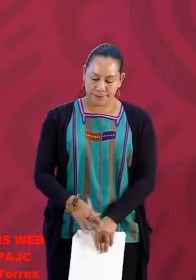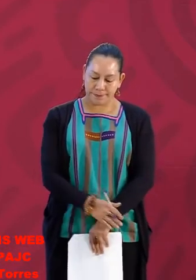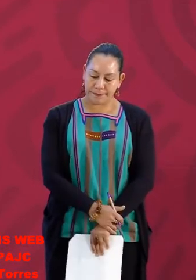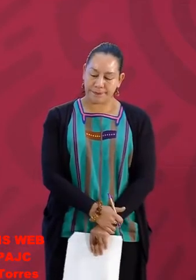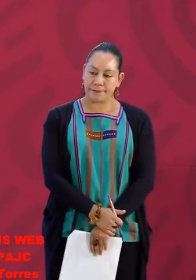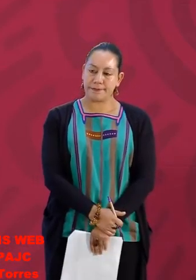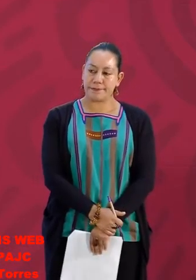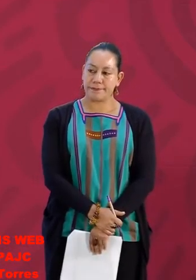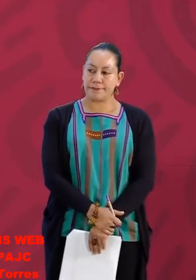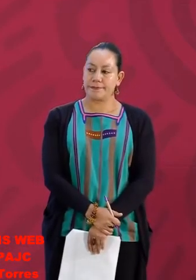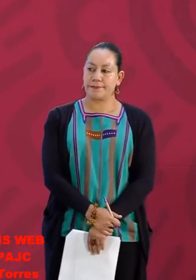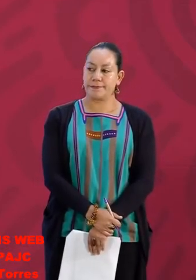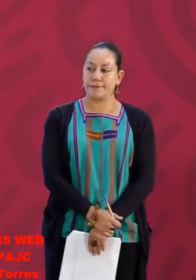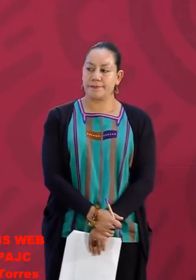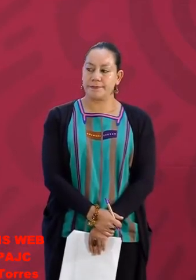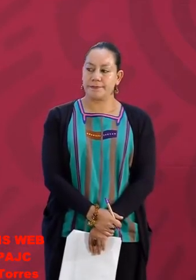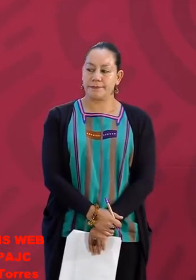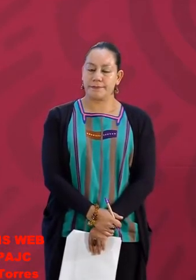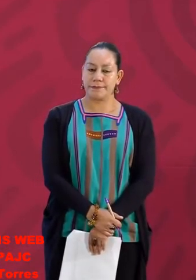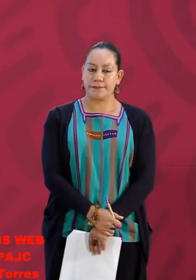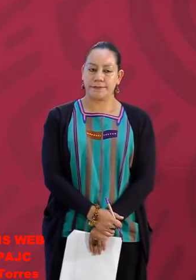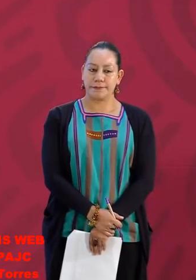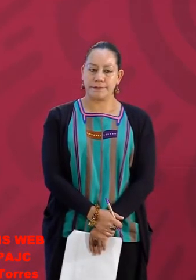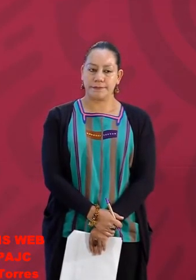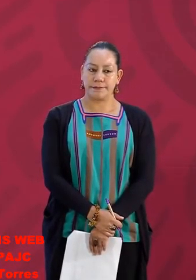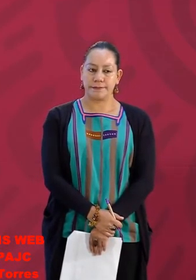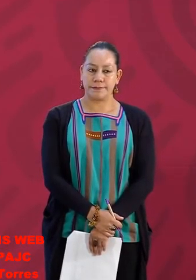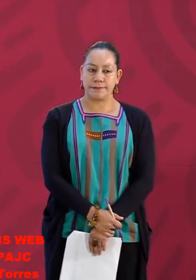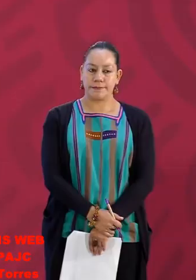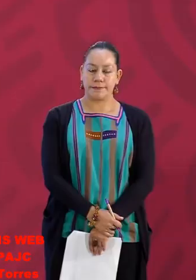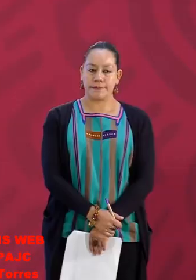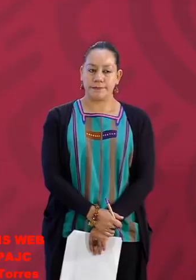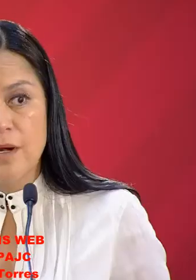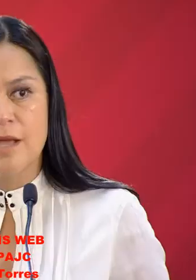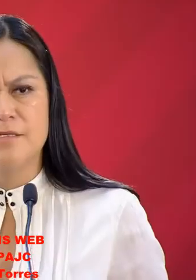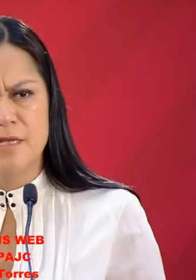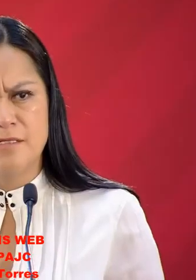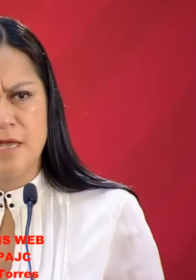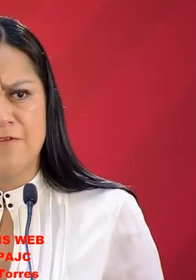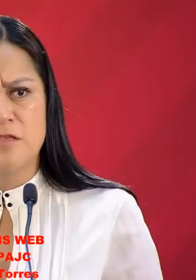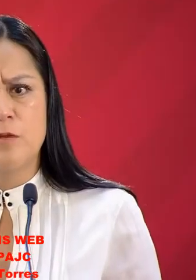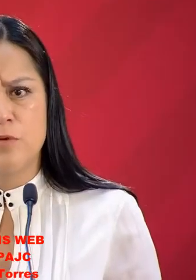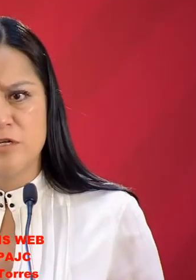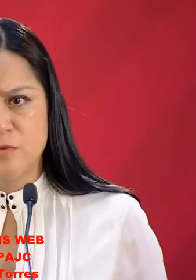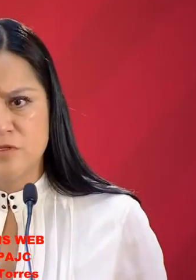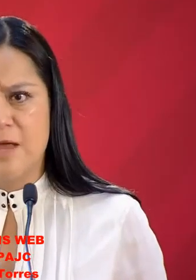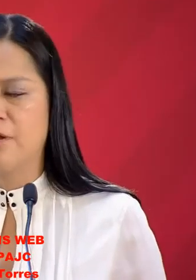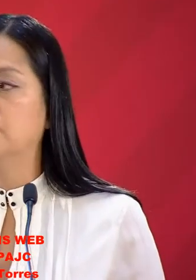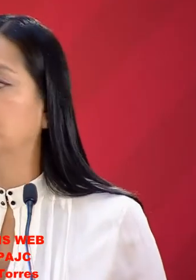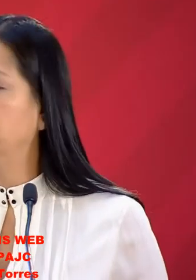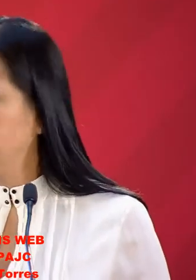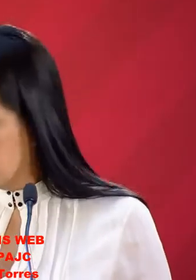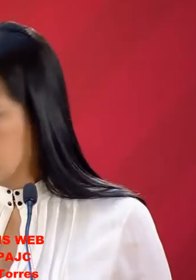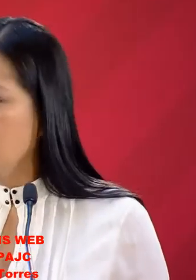decirles que si la regla de operación decía que no debería de haber más de una estancia infantil por